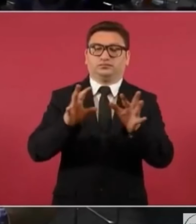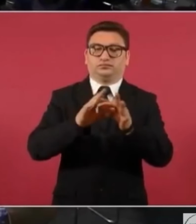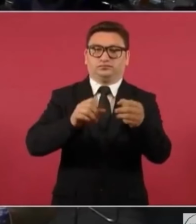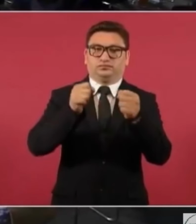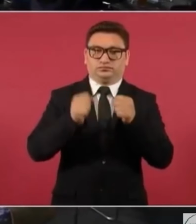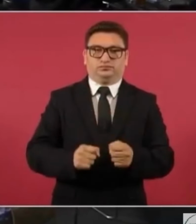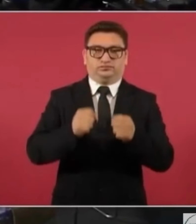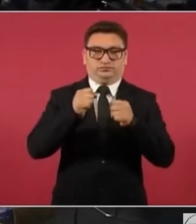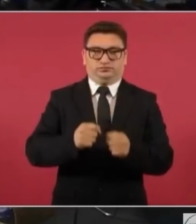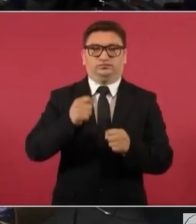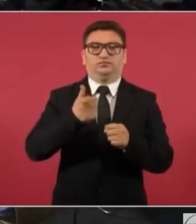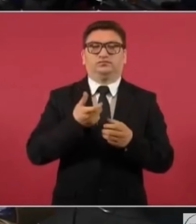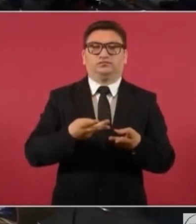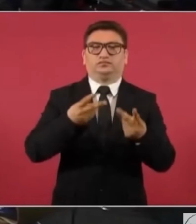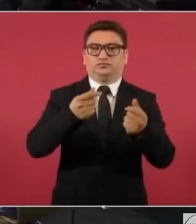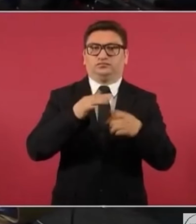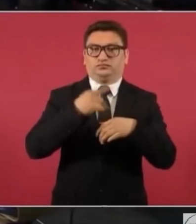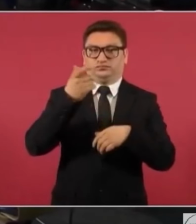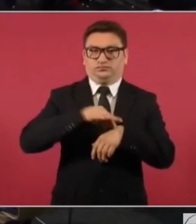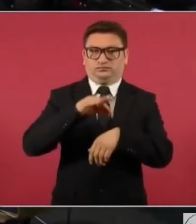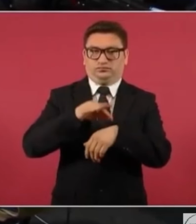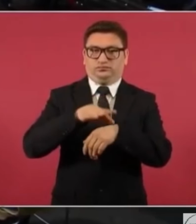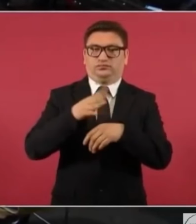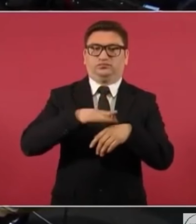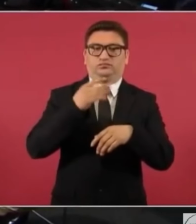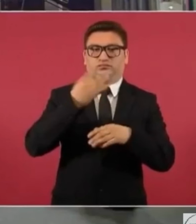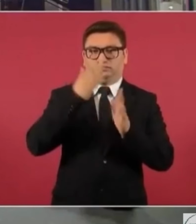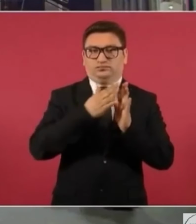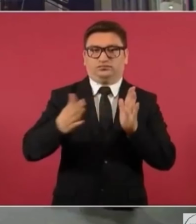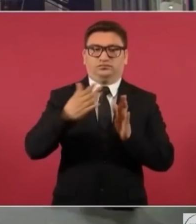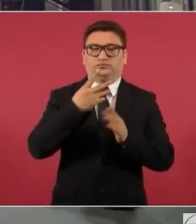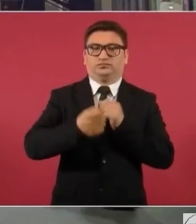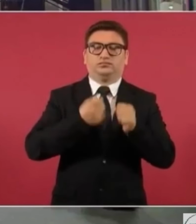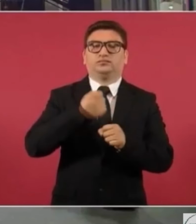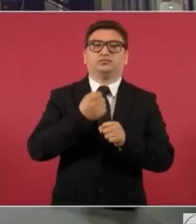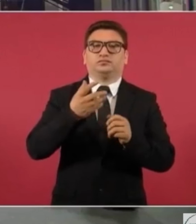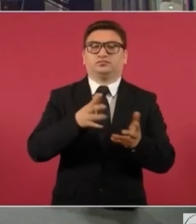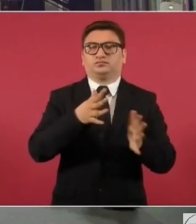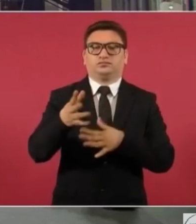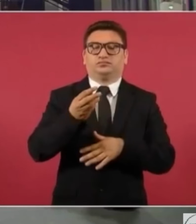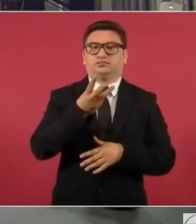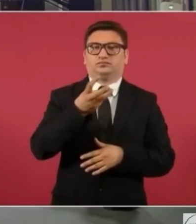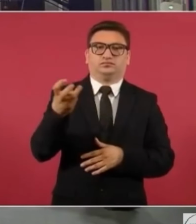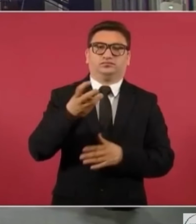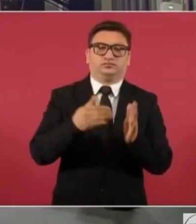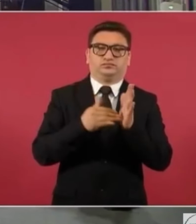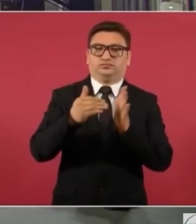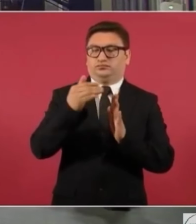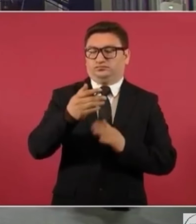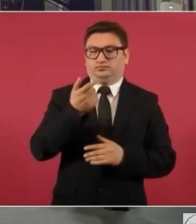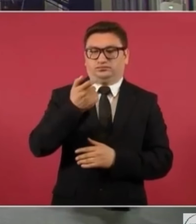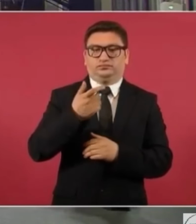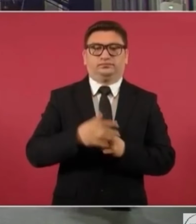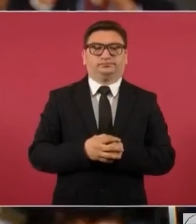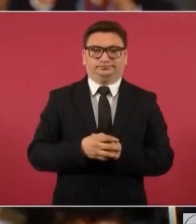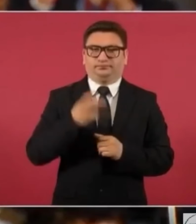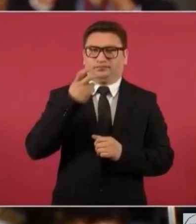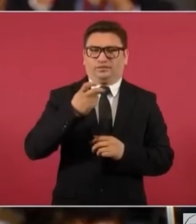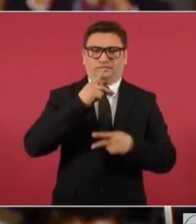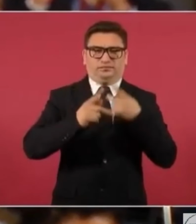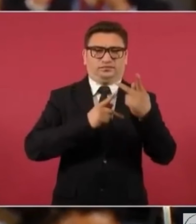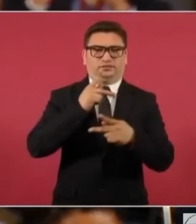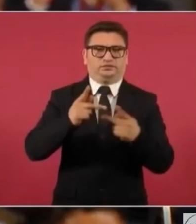un seguro de gastos médicos mayores. El costo por 2 años y unos meses fue prácticamente de 300 millones de pesos. Este tipo de